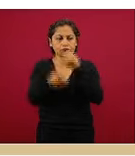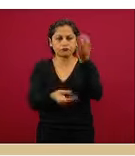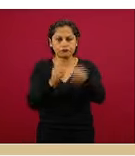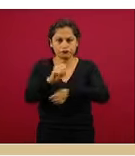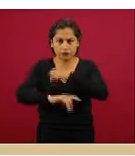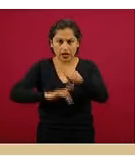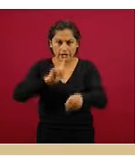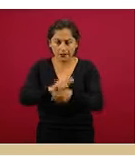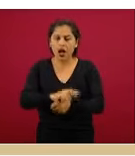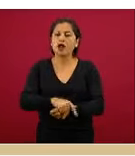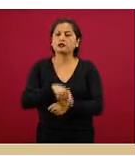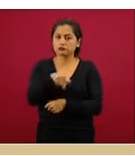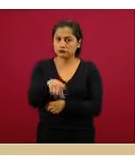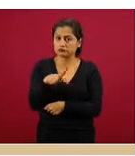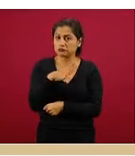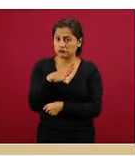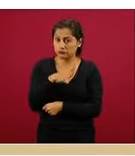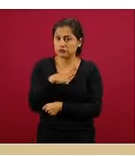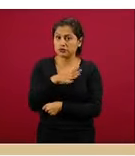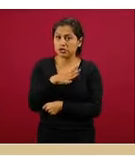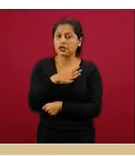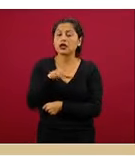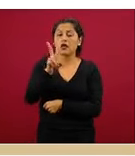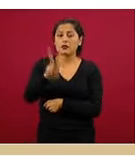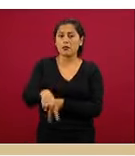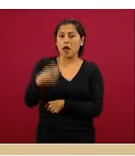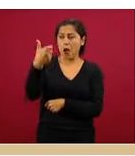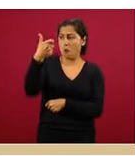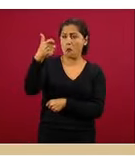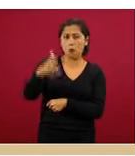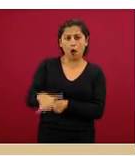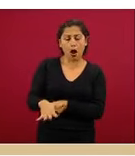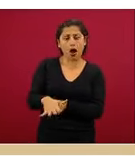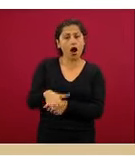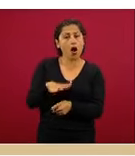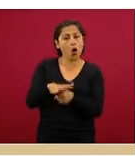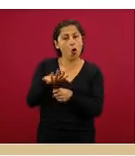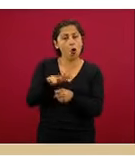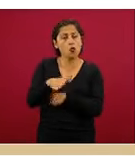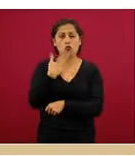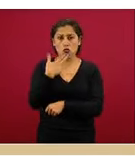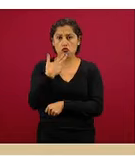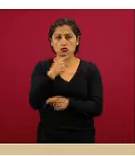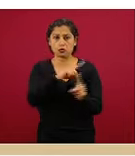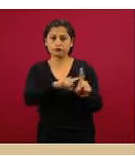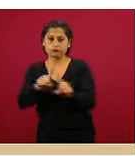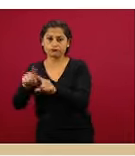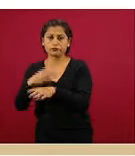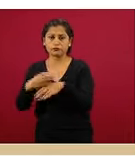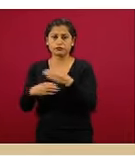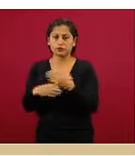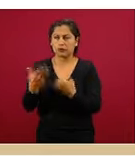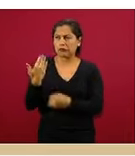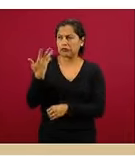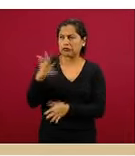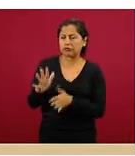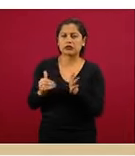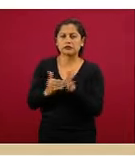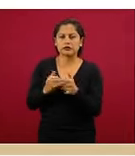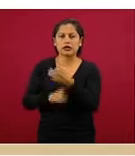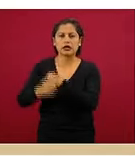muy económica, muy eficiente en ese sentido. Y hace 10.000 años aproximadamente se empezó a